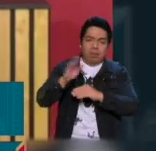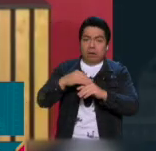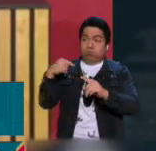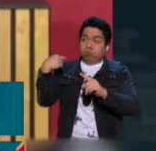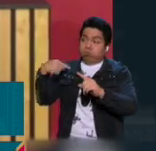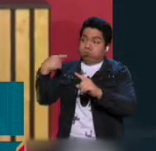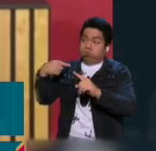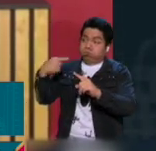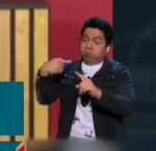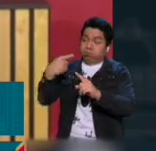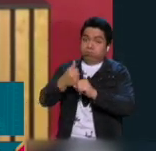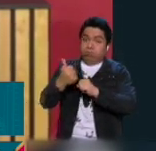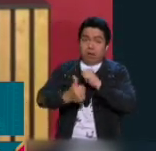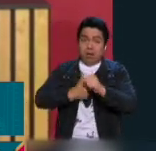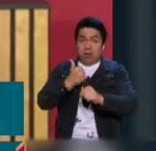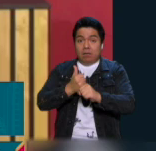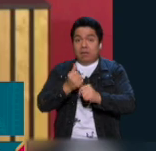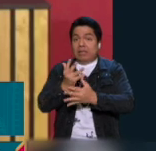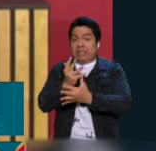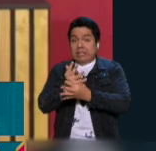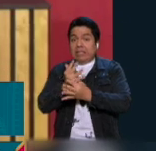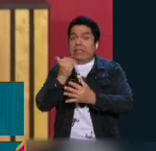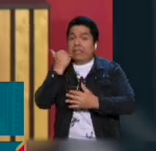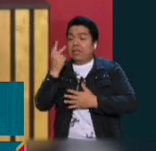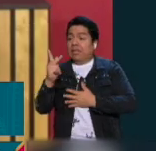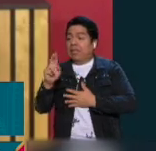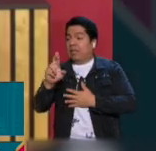años han deseado ver al PRI